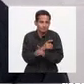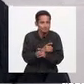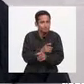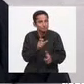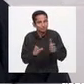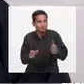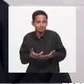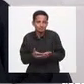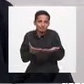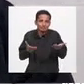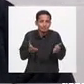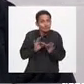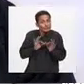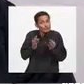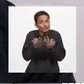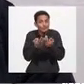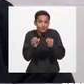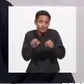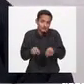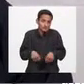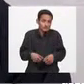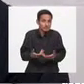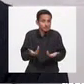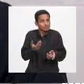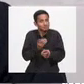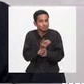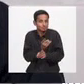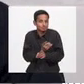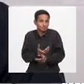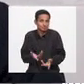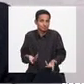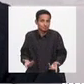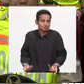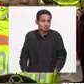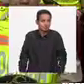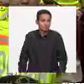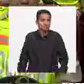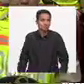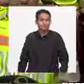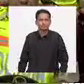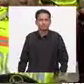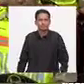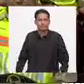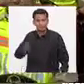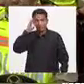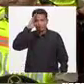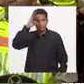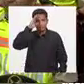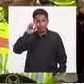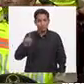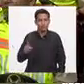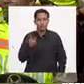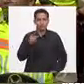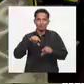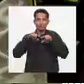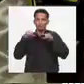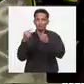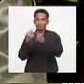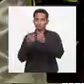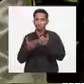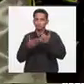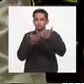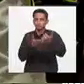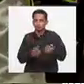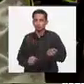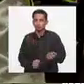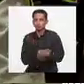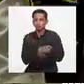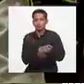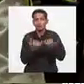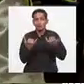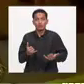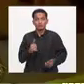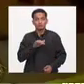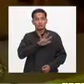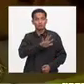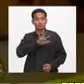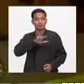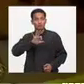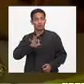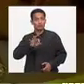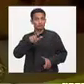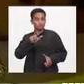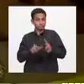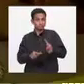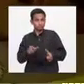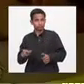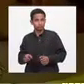y los seres humanos y sus familias que tenemos algún tipo de discapacidad la Policía Nacional es una de ellas y en esta ocasión 59 de